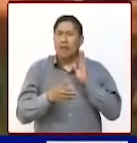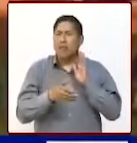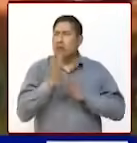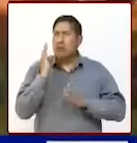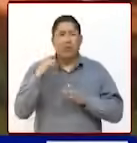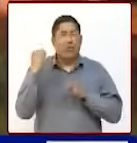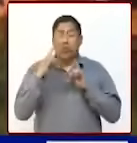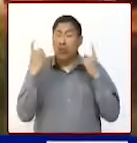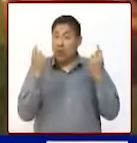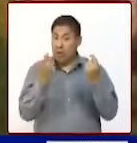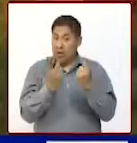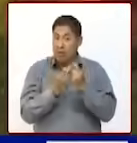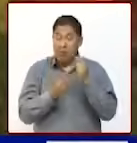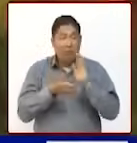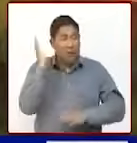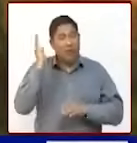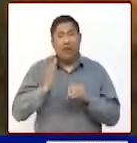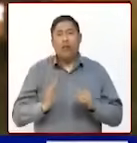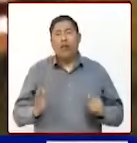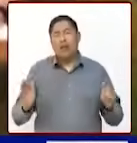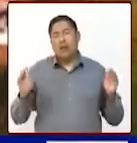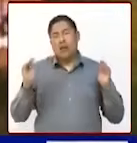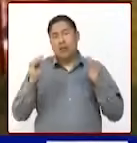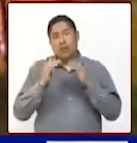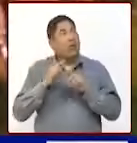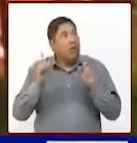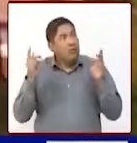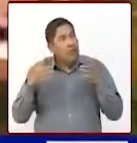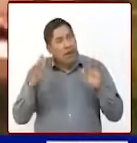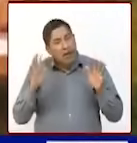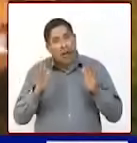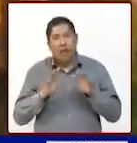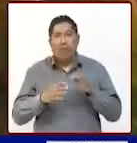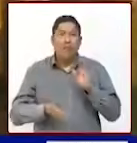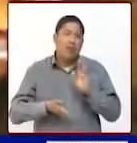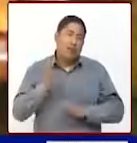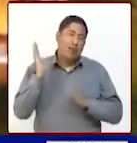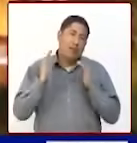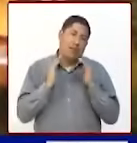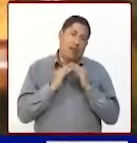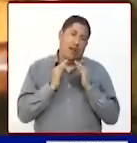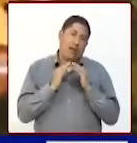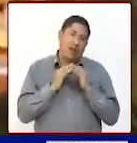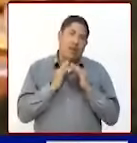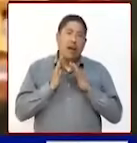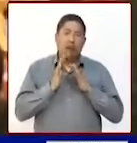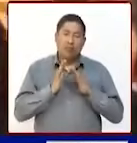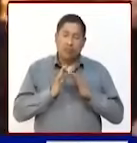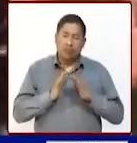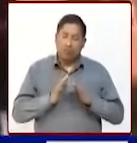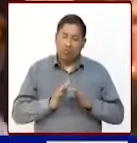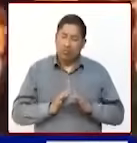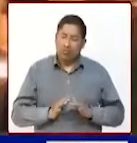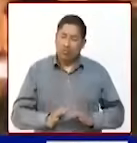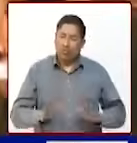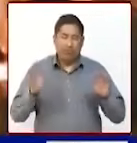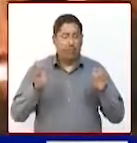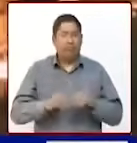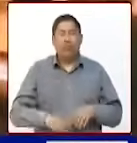ejemplo, de otros departamentos con rumbo a La Paz. Pero ya esa gente ha tomado la movilidad, está yendo hasta su domicilio para poder también ser parte de este